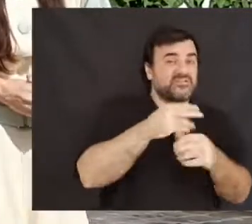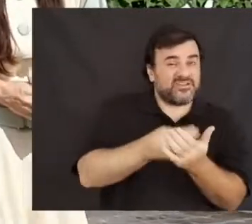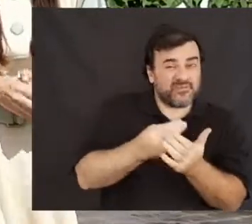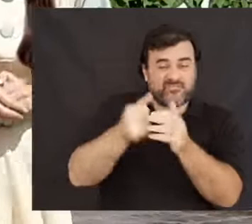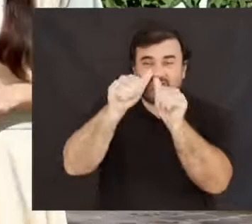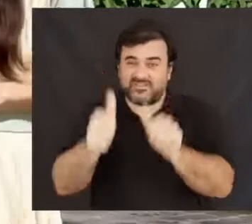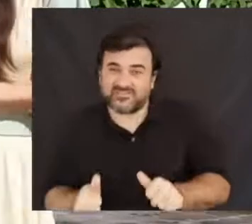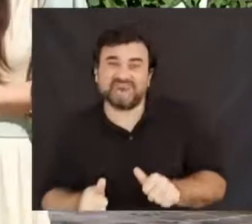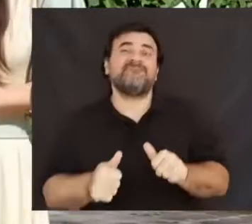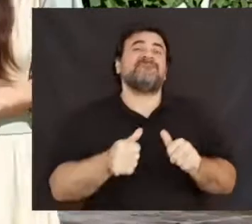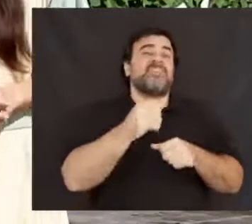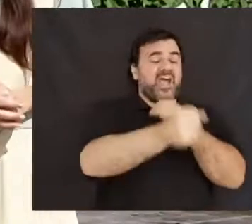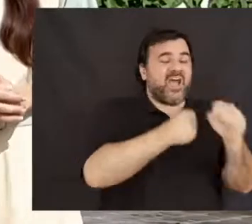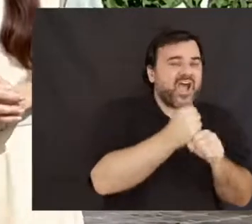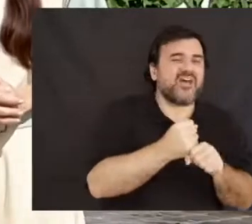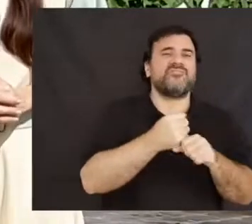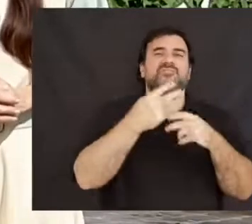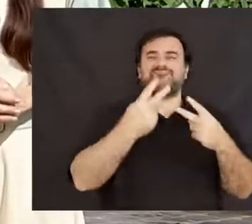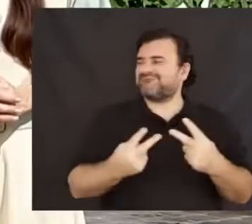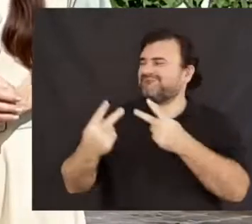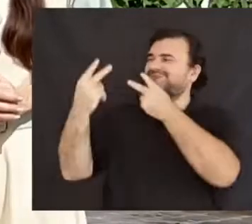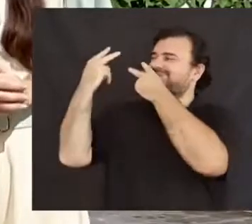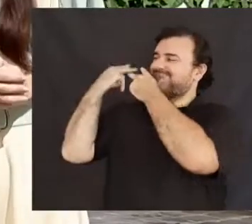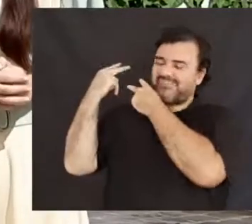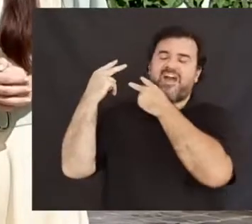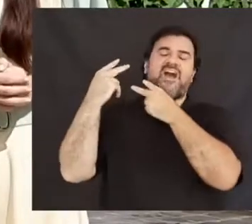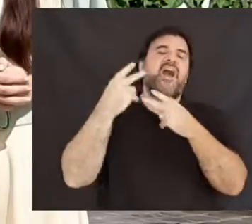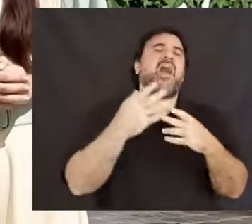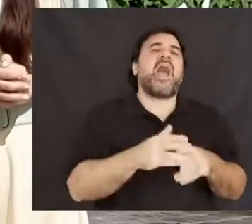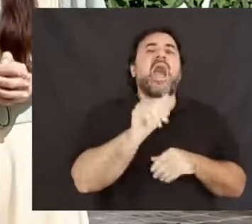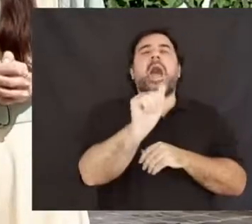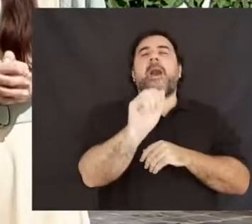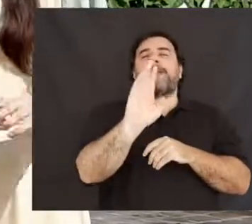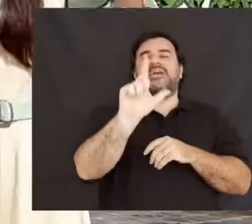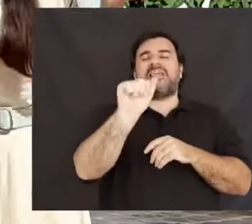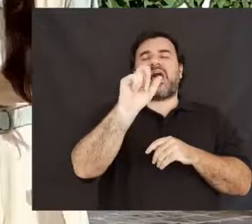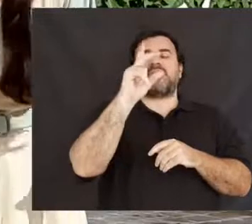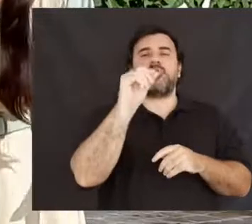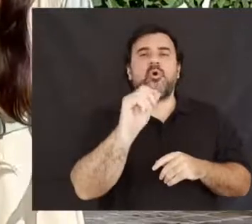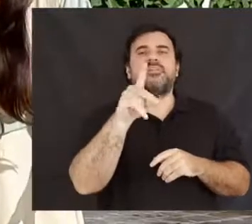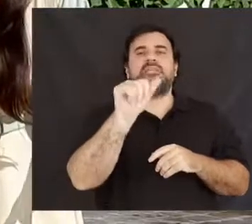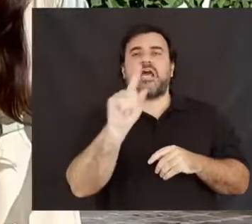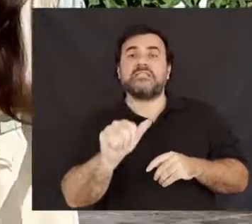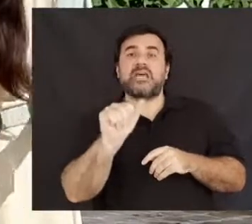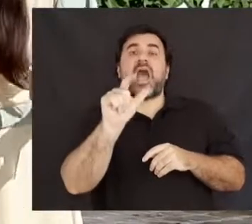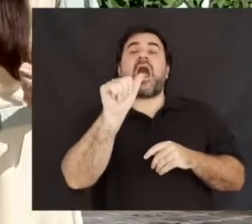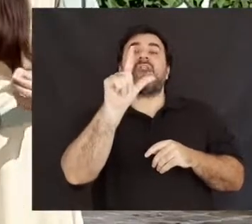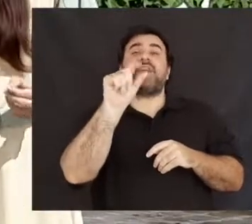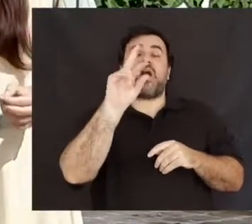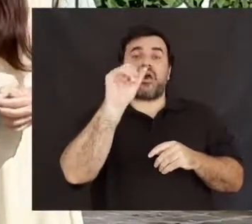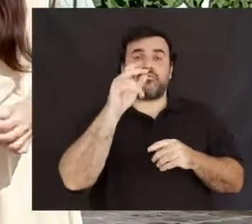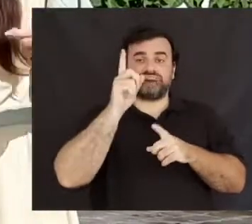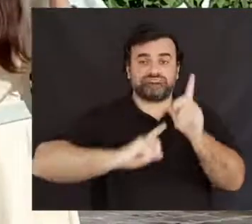año celebramos la vida y obra de nuestro gran ilustre Abelardo Díaz Alfaro. Y les estaremos presentando